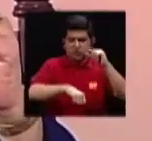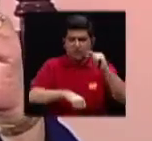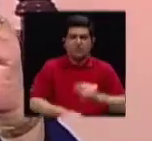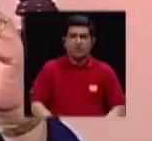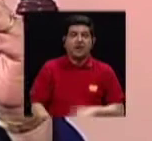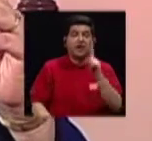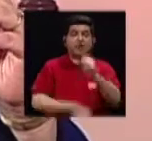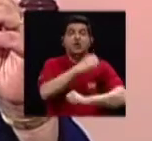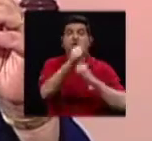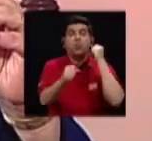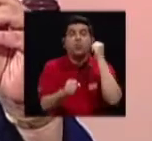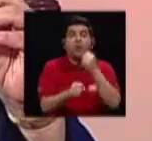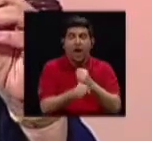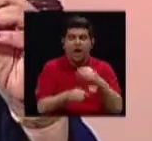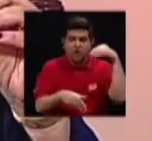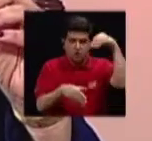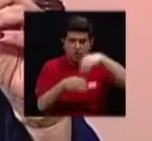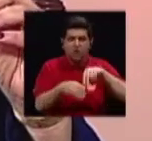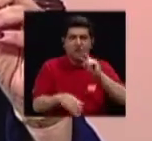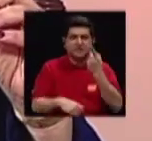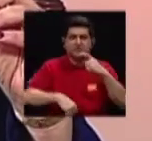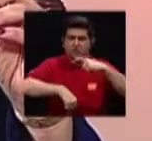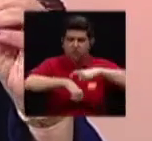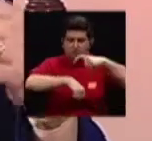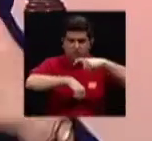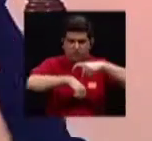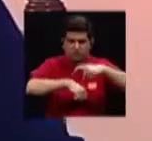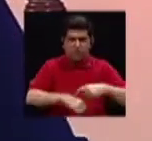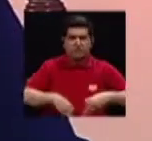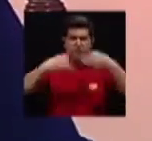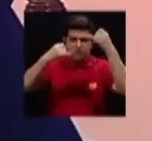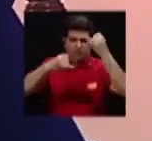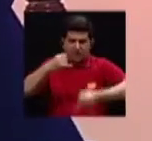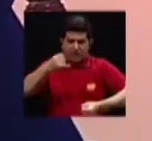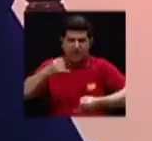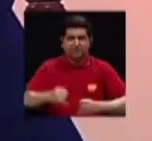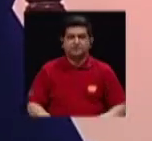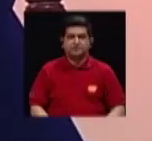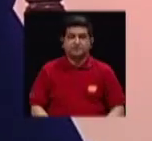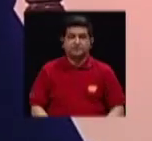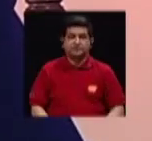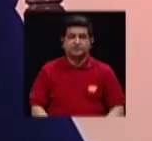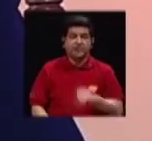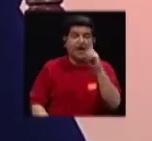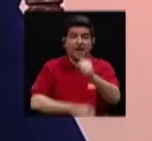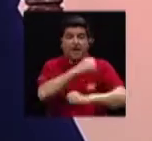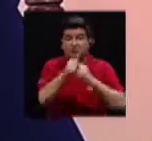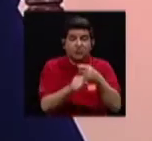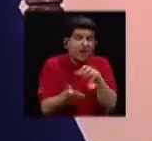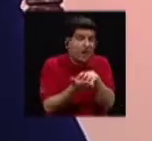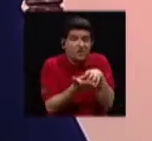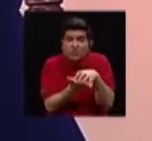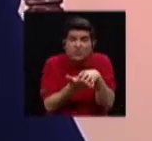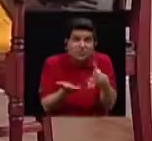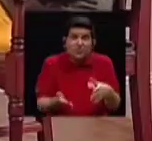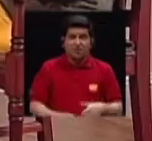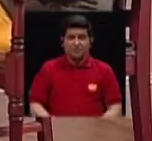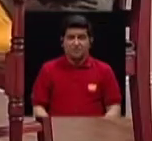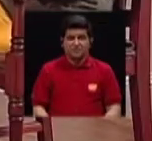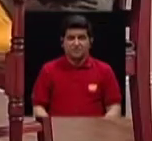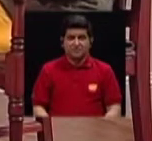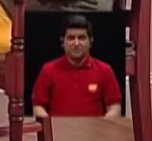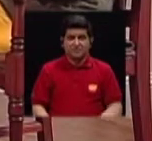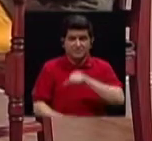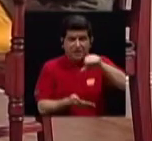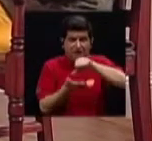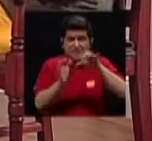1 año cuando incluía la segunda instancia en definitiva. Entonces es un año de incertidumbre, es un año donde el núcleo de la